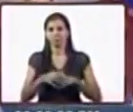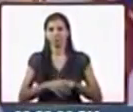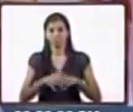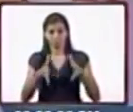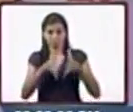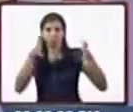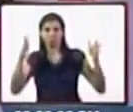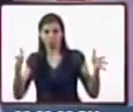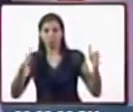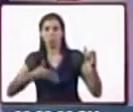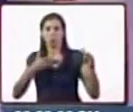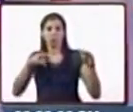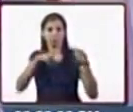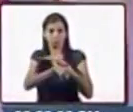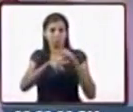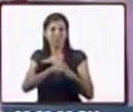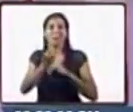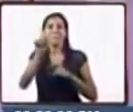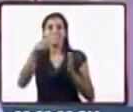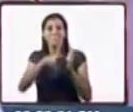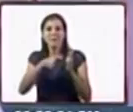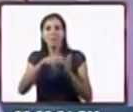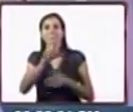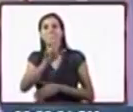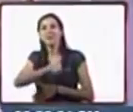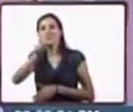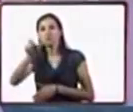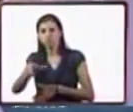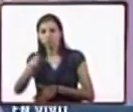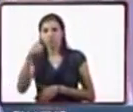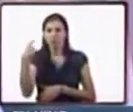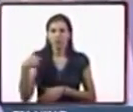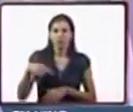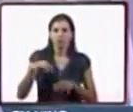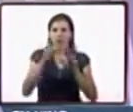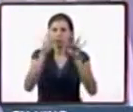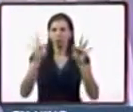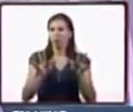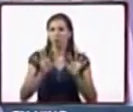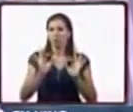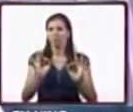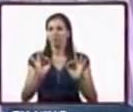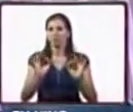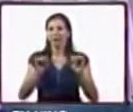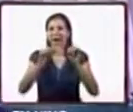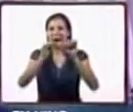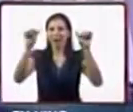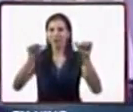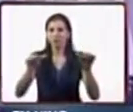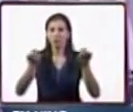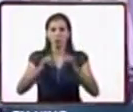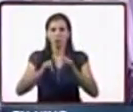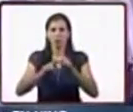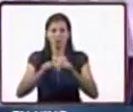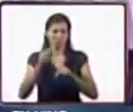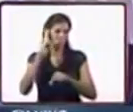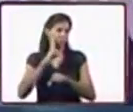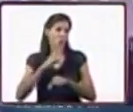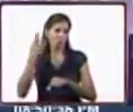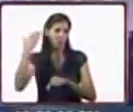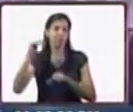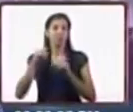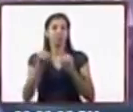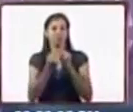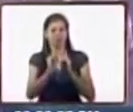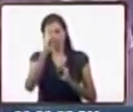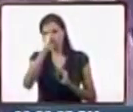capacidad para 1000 personas y además preserva elementos arquitectónicos de cuando el libertador Simón Bolívar, a finales de